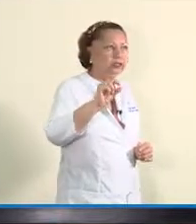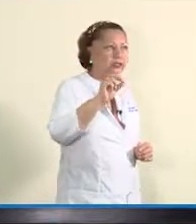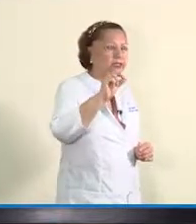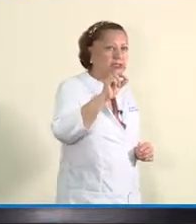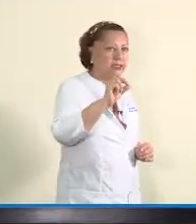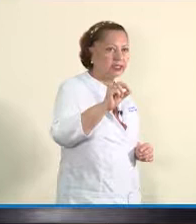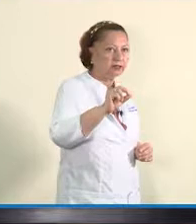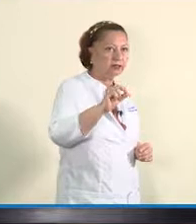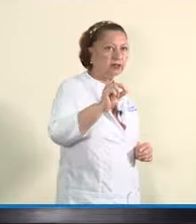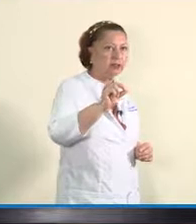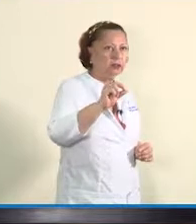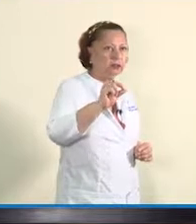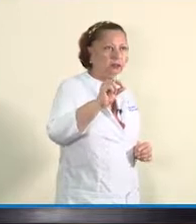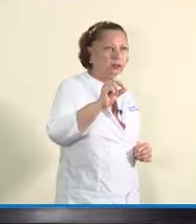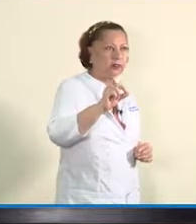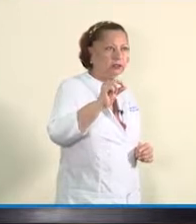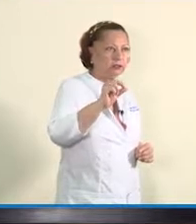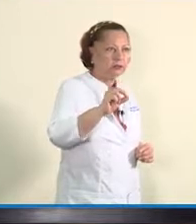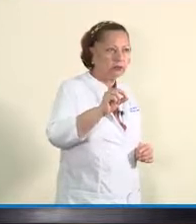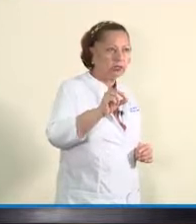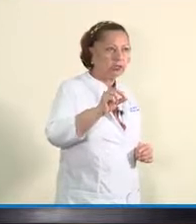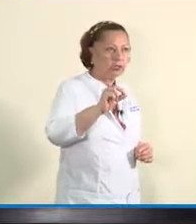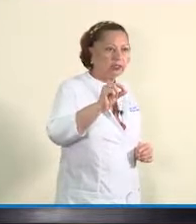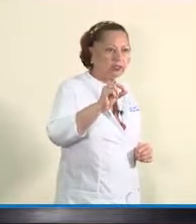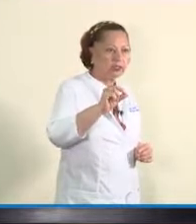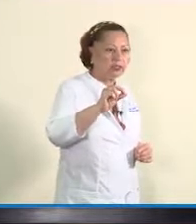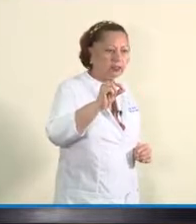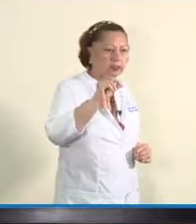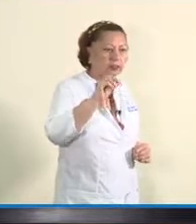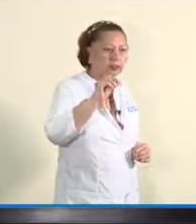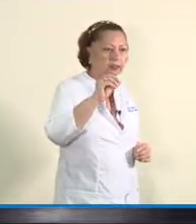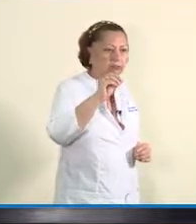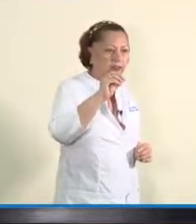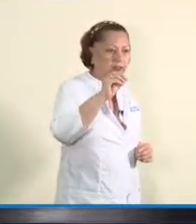oído y que está siendo una persona,